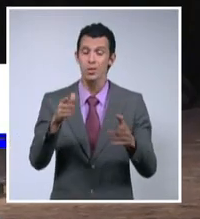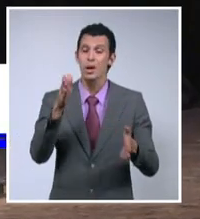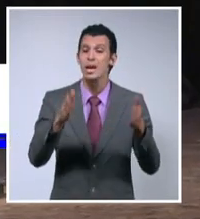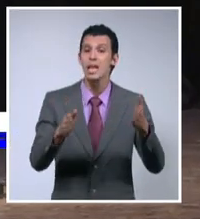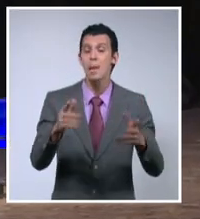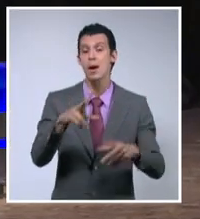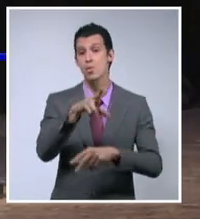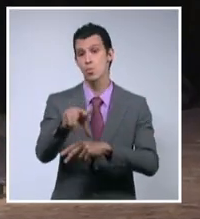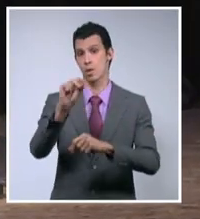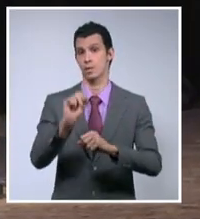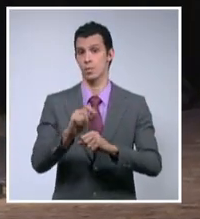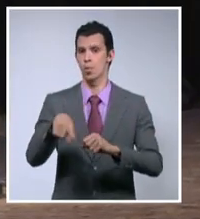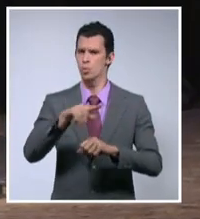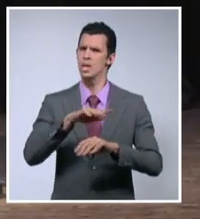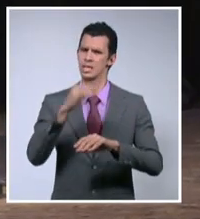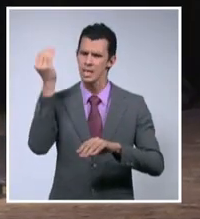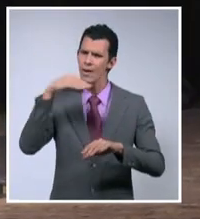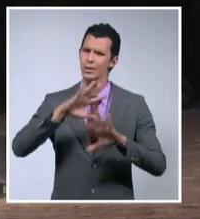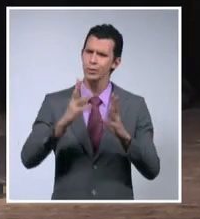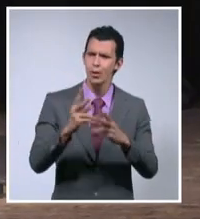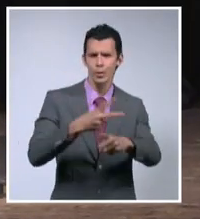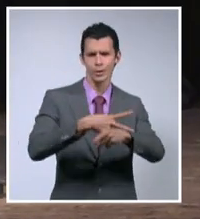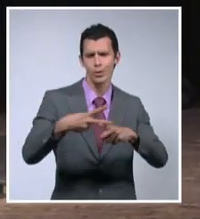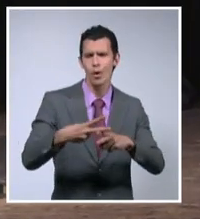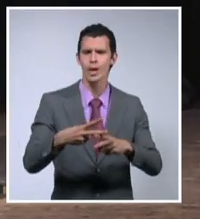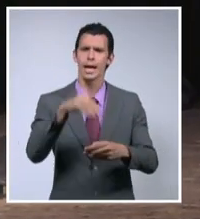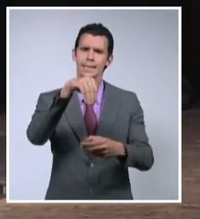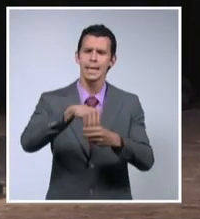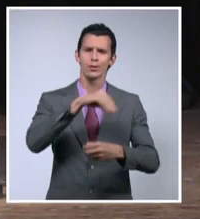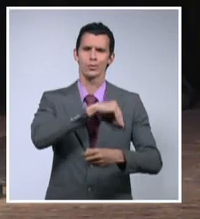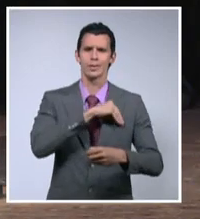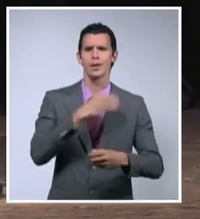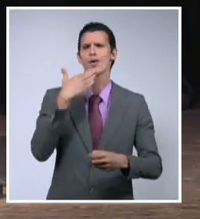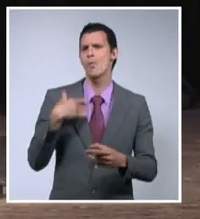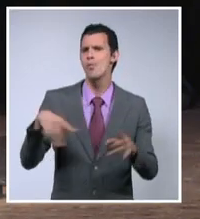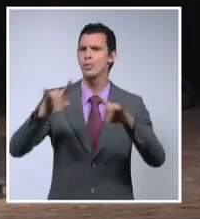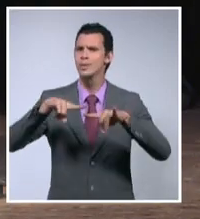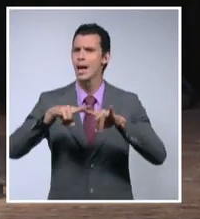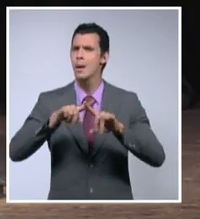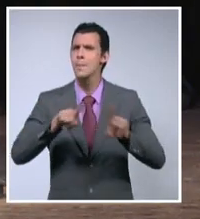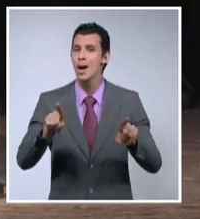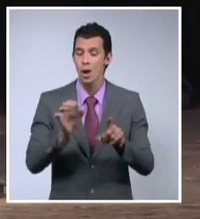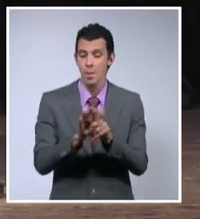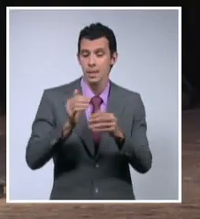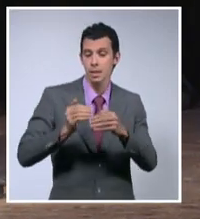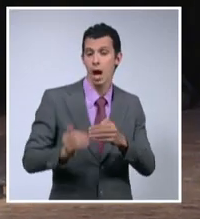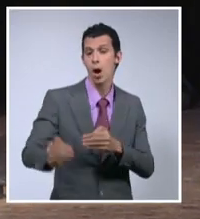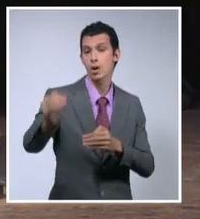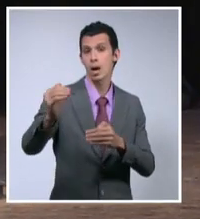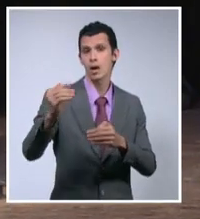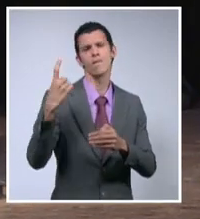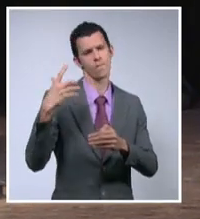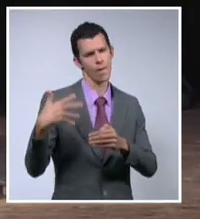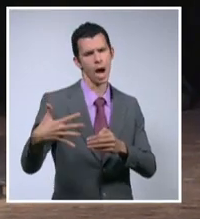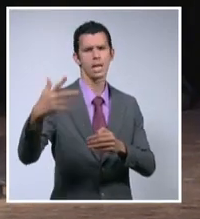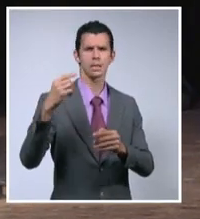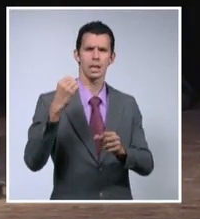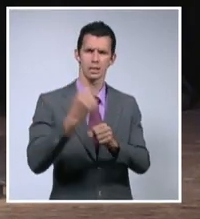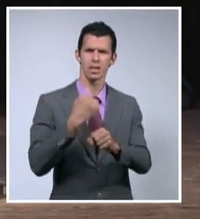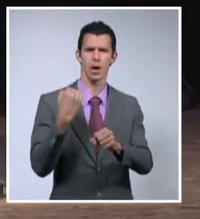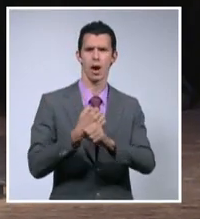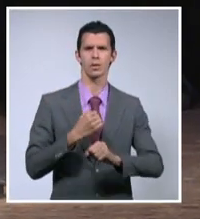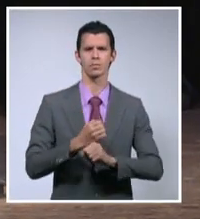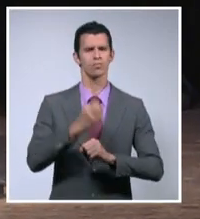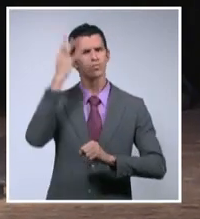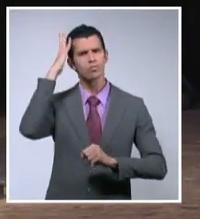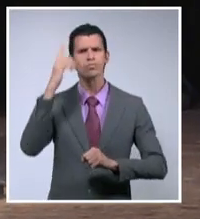por escribir. Al decir de nuestro presidente Miguel Díaz-Canel Bermúdez, ustedes tienen un espacio tremendo para